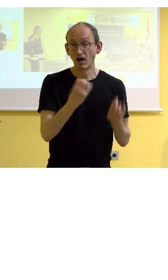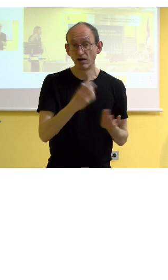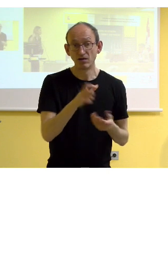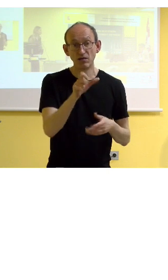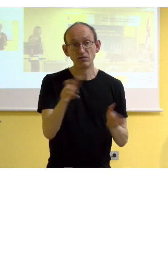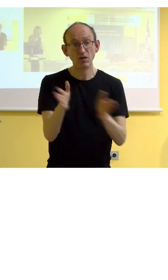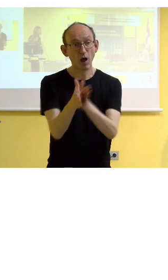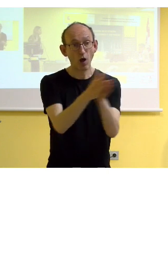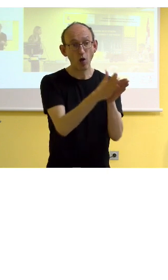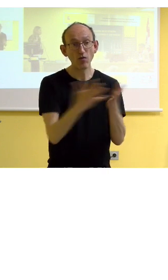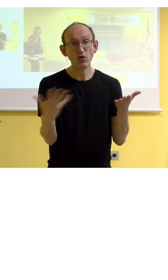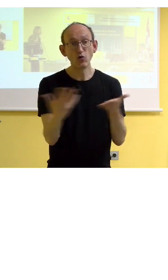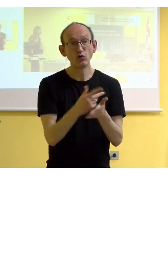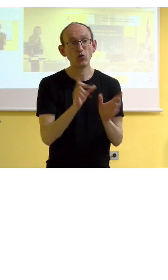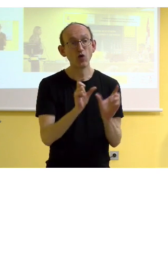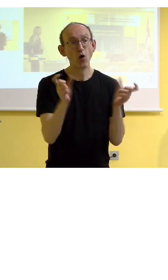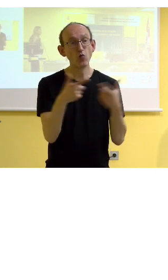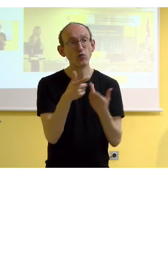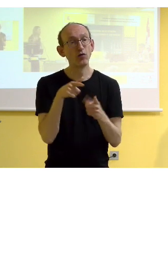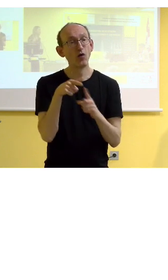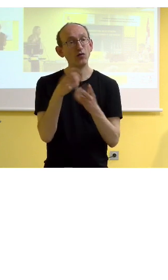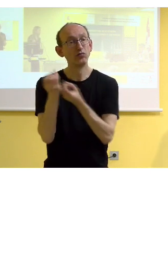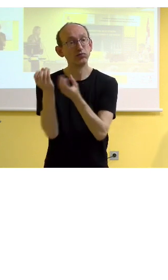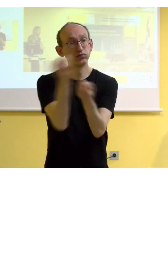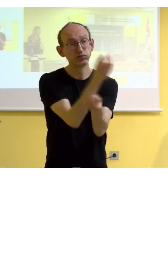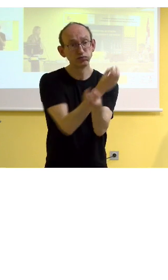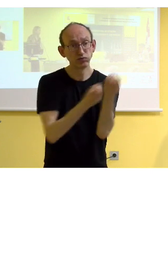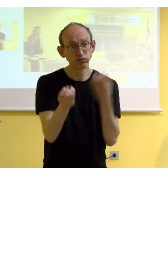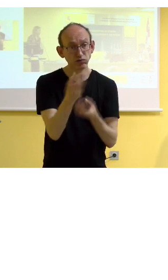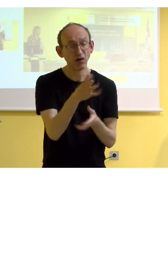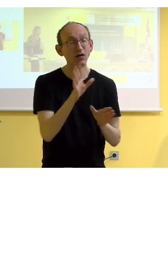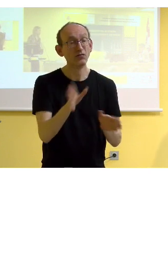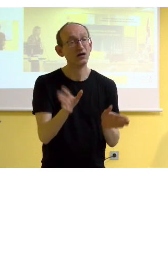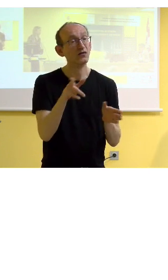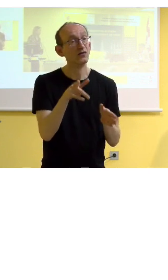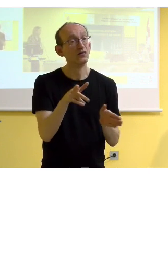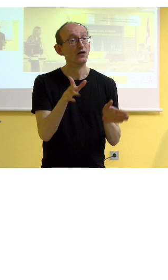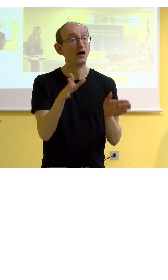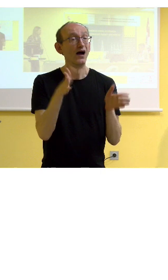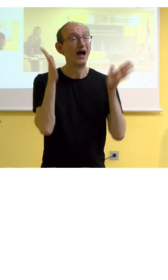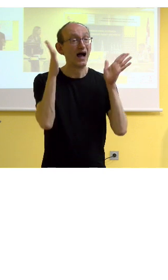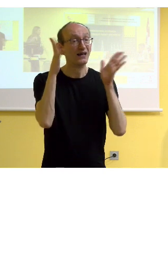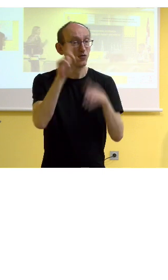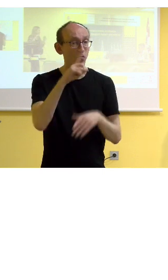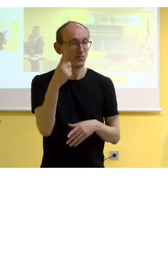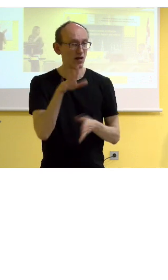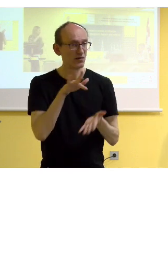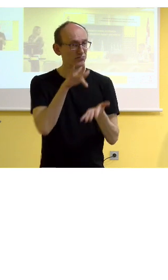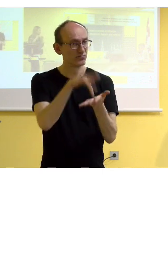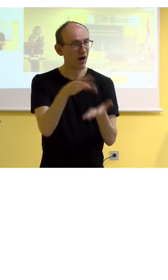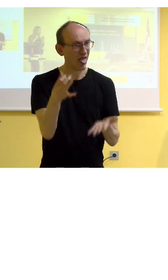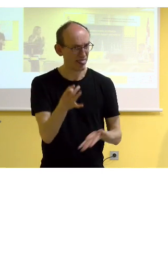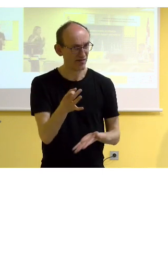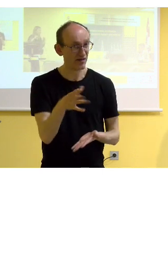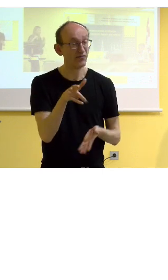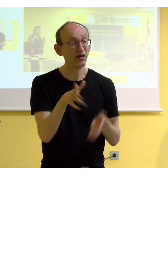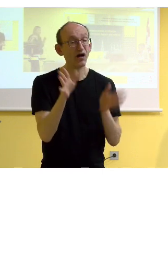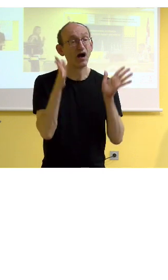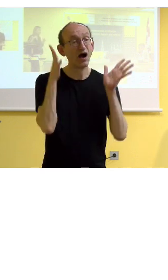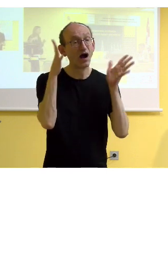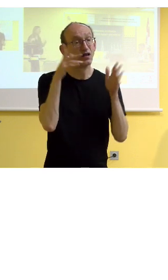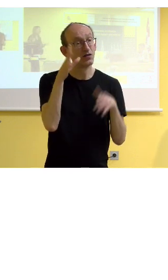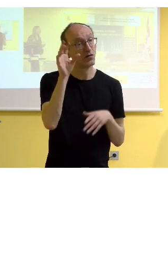nuestros compañeros. Pero esto debería de empezar desde atención primaria. Sí que es cierto que como atención primaria lo que hace es derivar